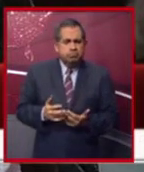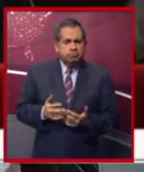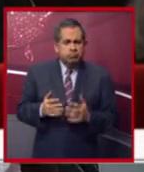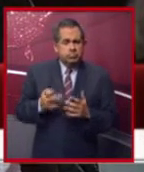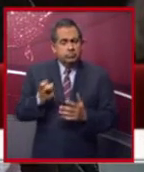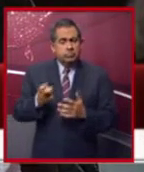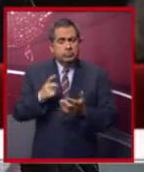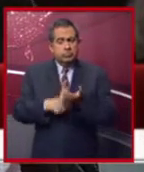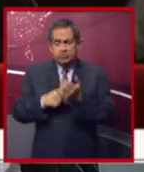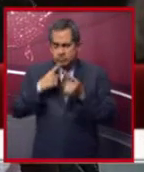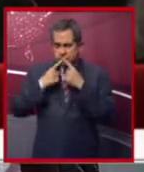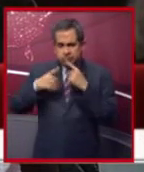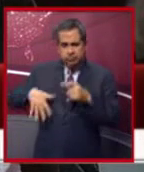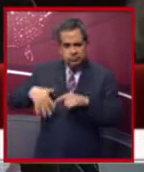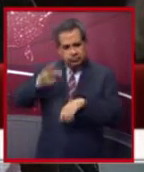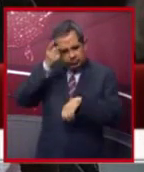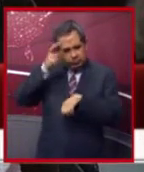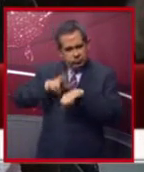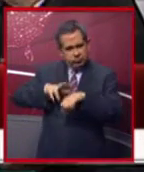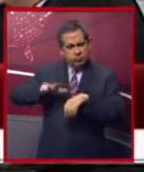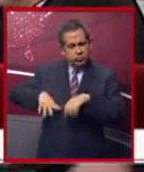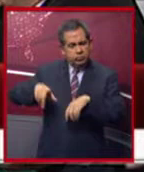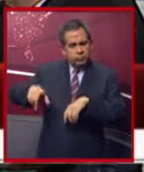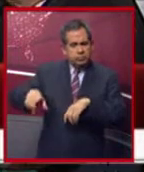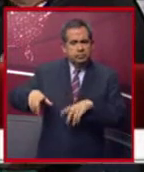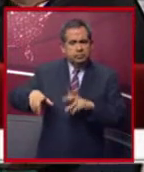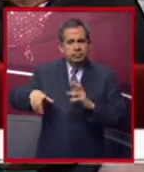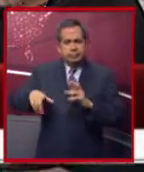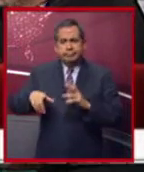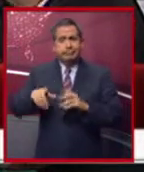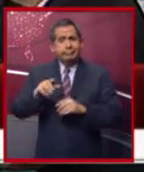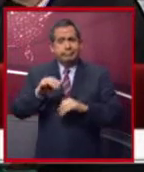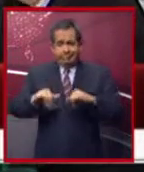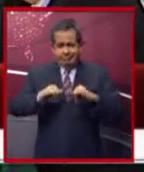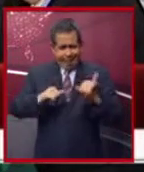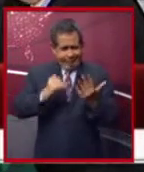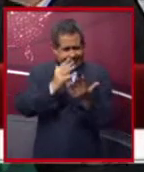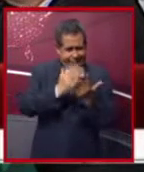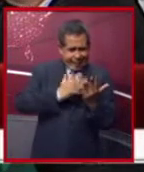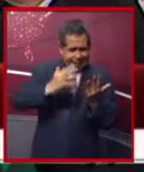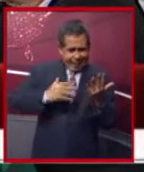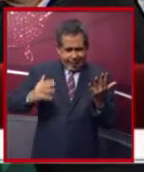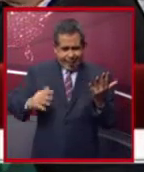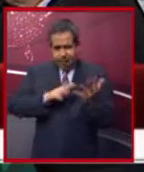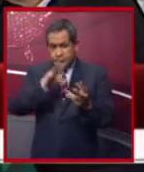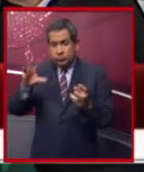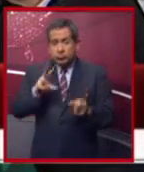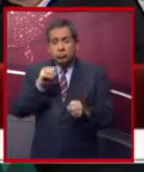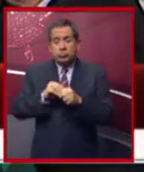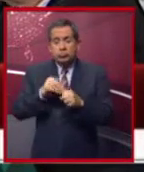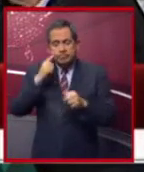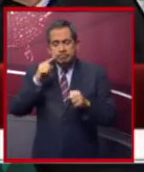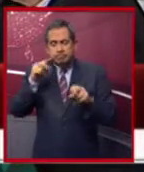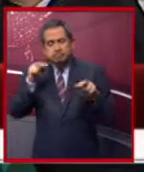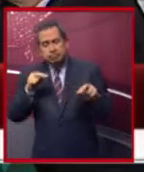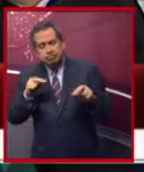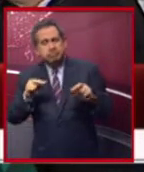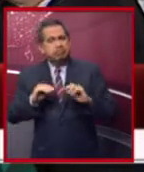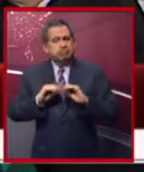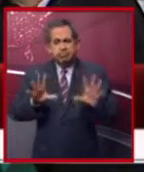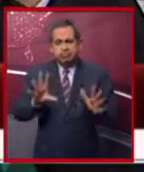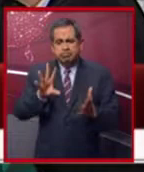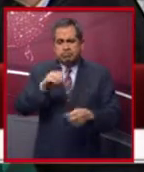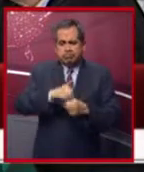Esto que comentó la doctora Serra, un atlas del paisaje cultural con un concepto que pudiera involucrar tanto